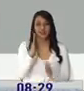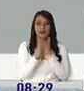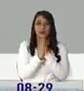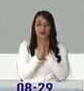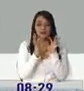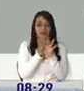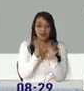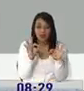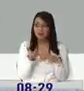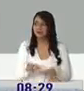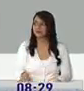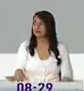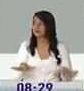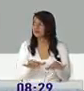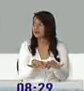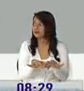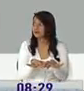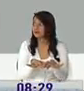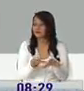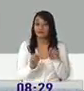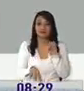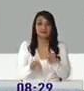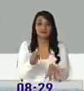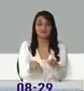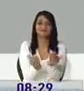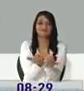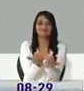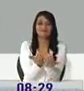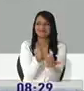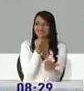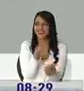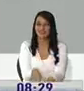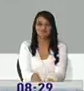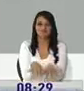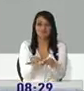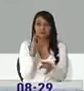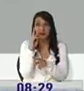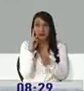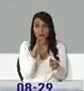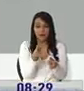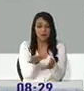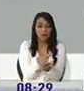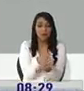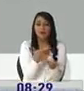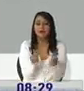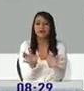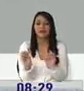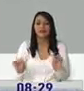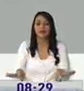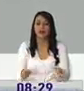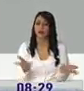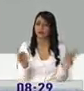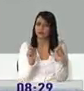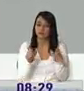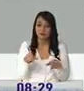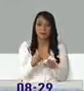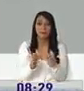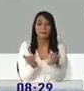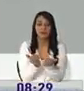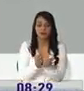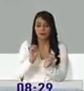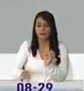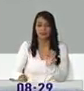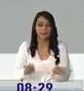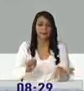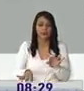en este lugar el cual se acumula la basura y se empos el agua pero veo que solo dieron una mano de gato y dejaron todas las medias la basura dejaron esta alcantarilla y con